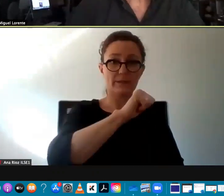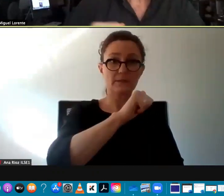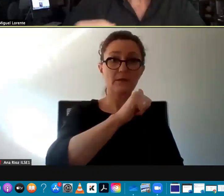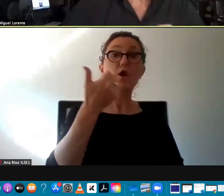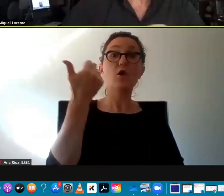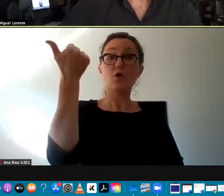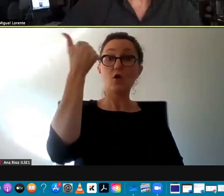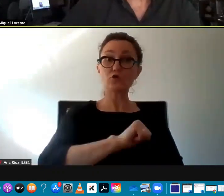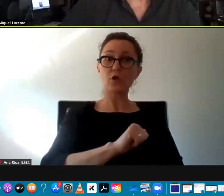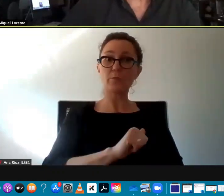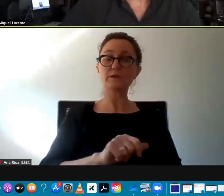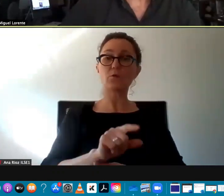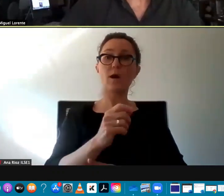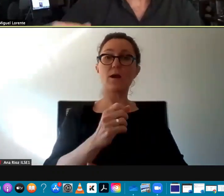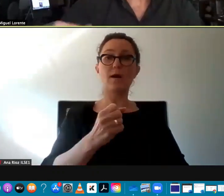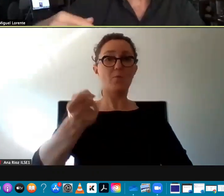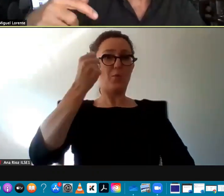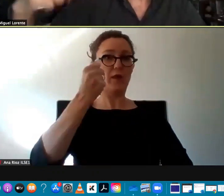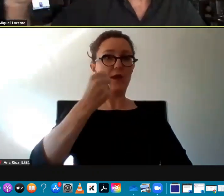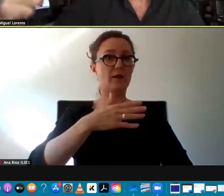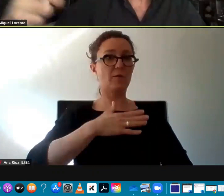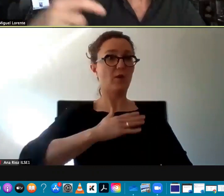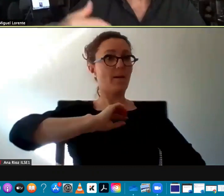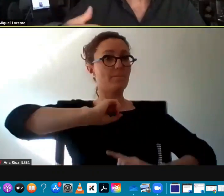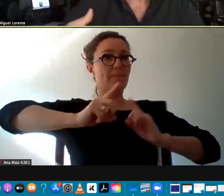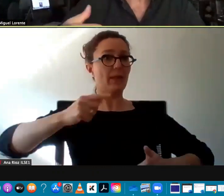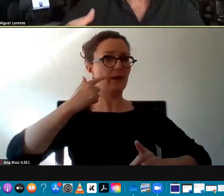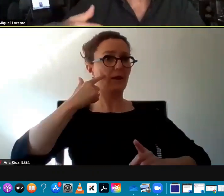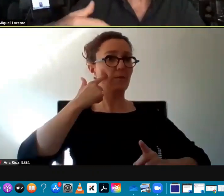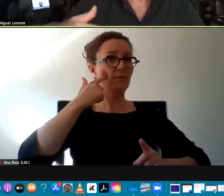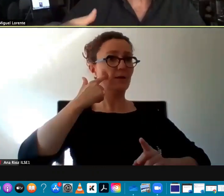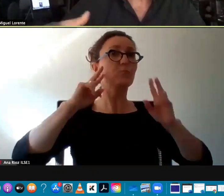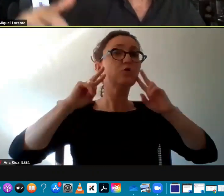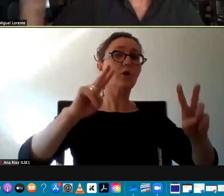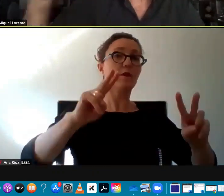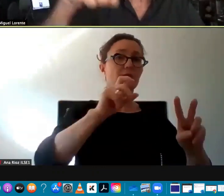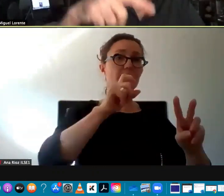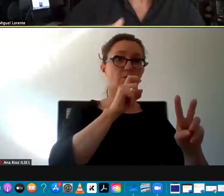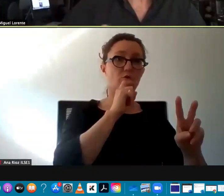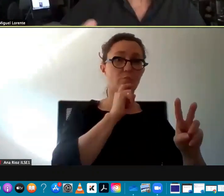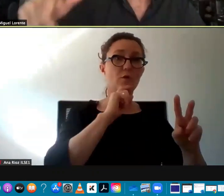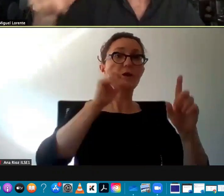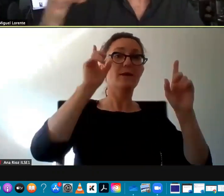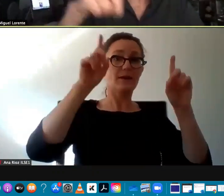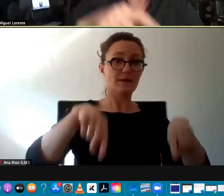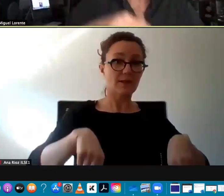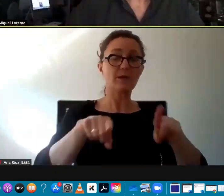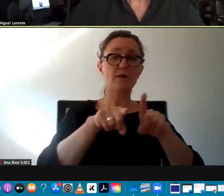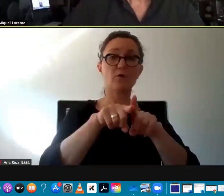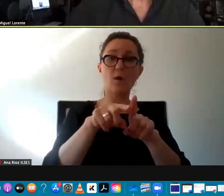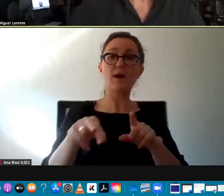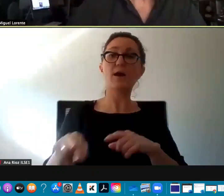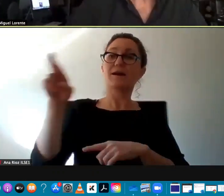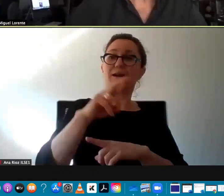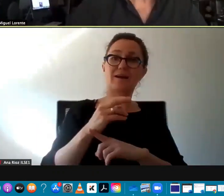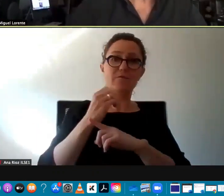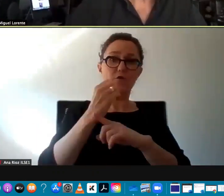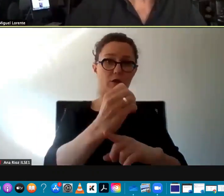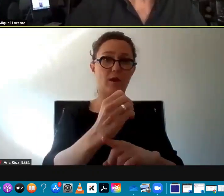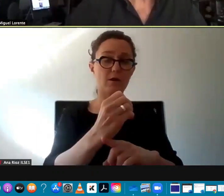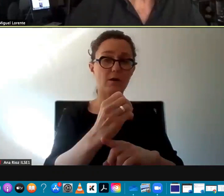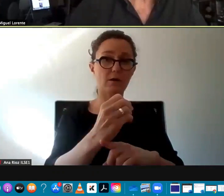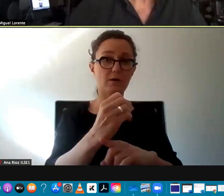posiciones de poder, y esas posiciones de poder van determinando la realidad hasta el punto de reforzar, de retroalimentar